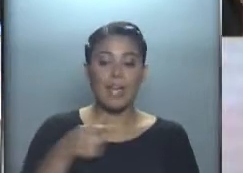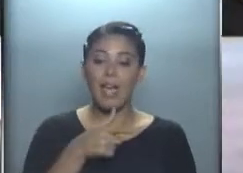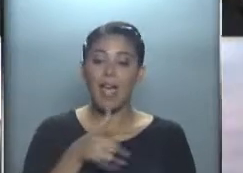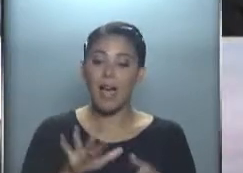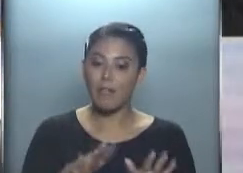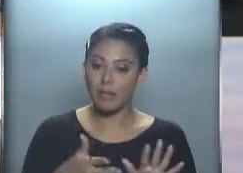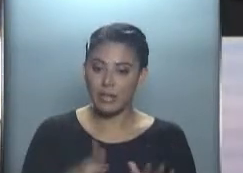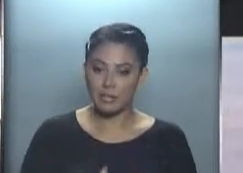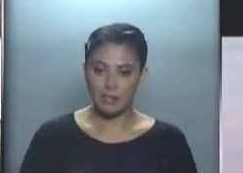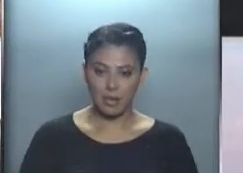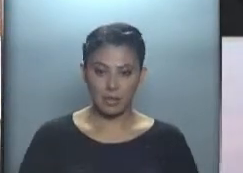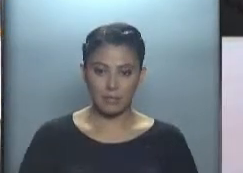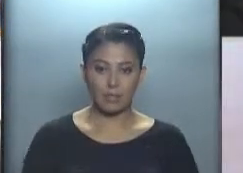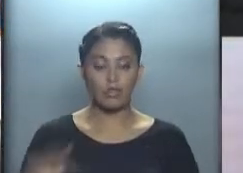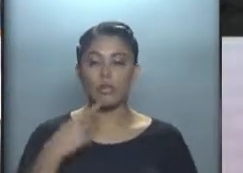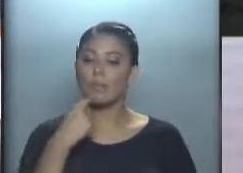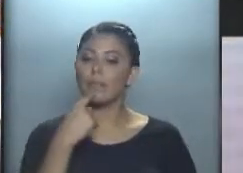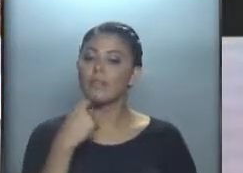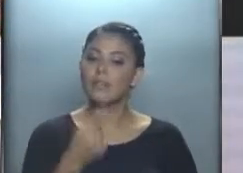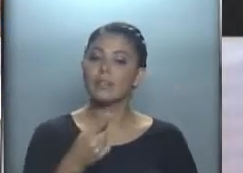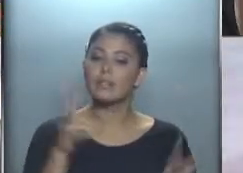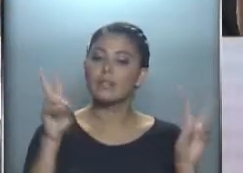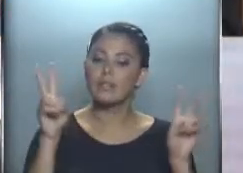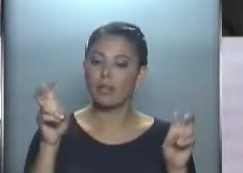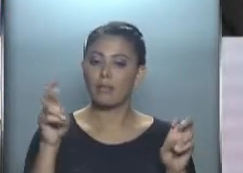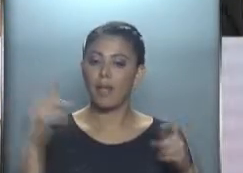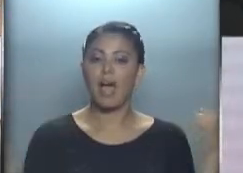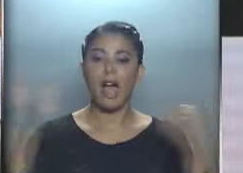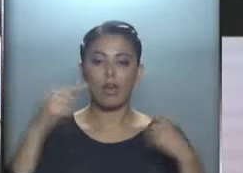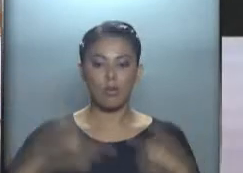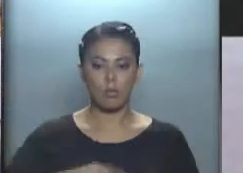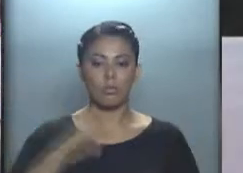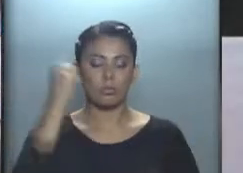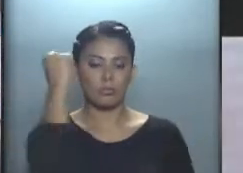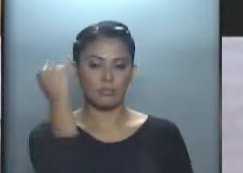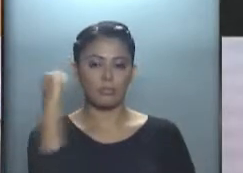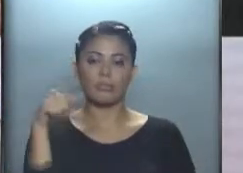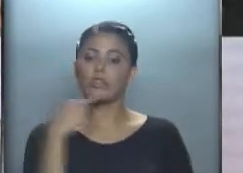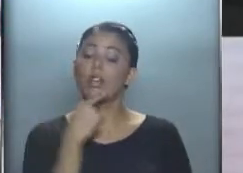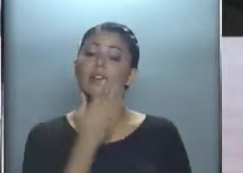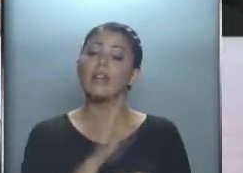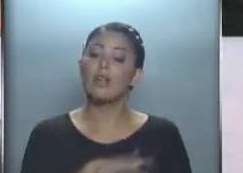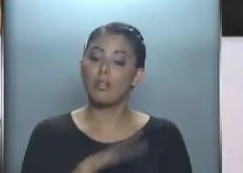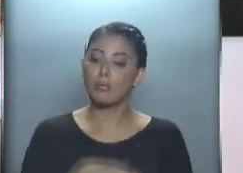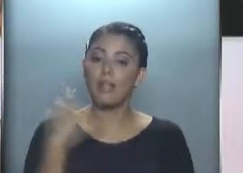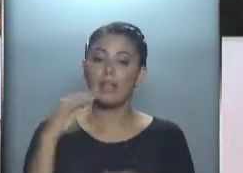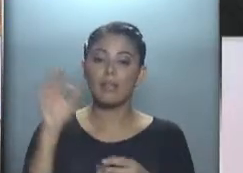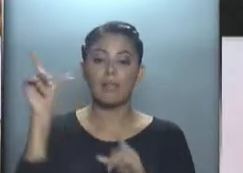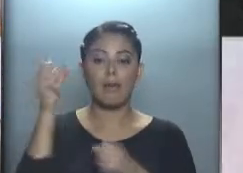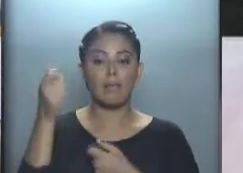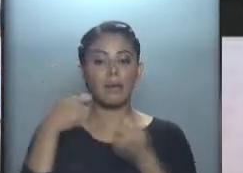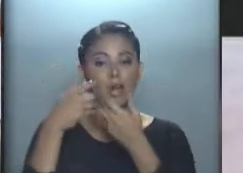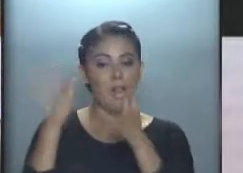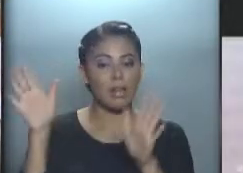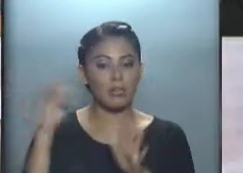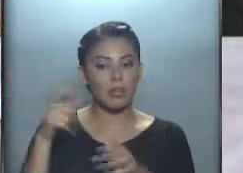por sugerir el tema de un ajuste fiscal por sugerir que se liberen los mercados lo que hace en realidad es